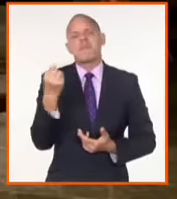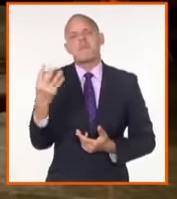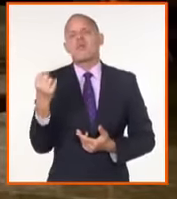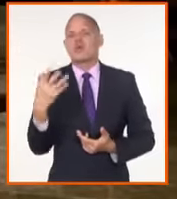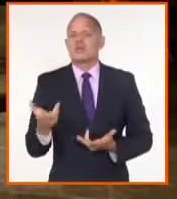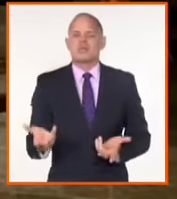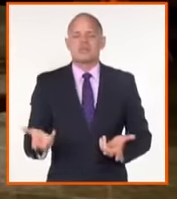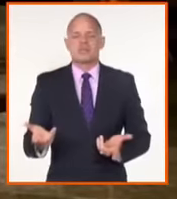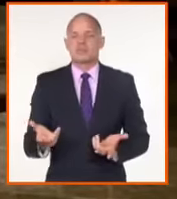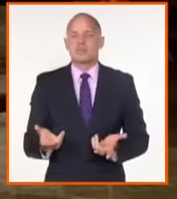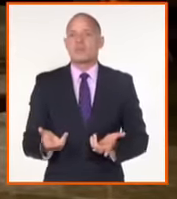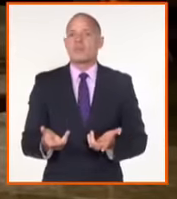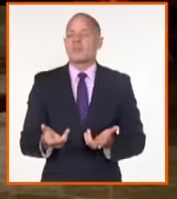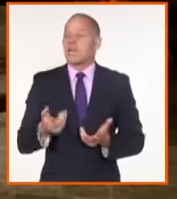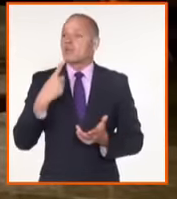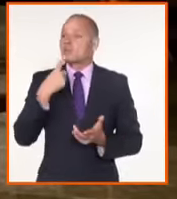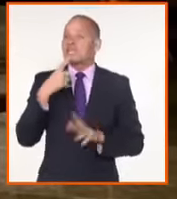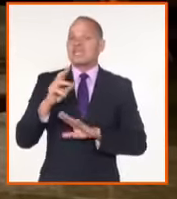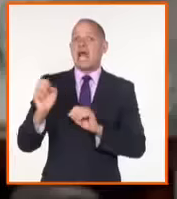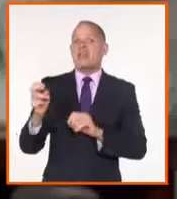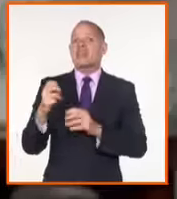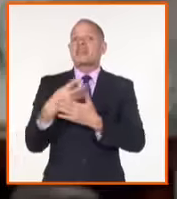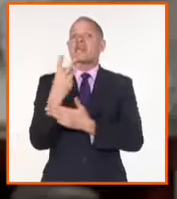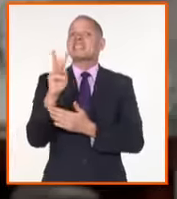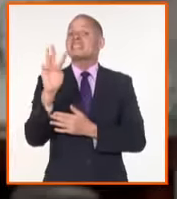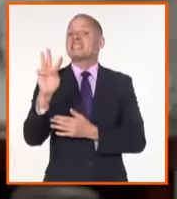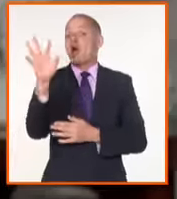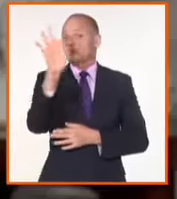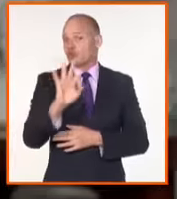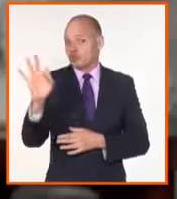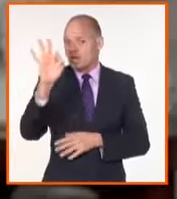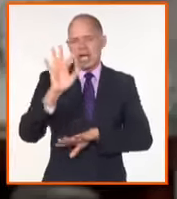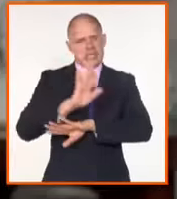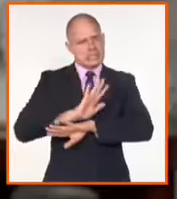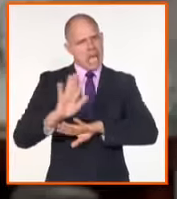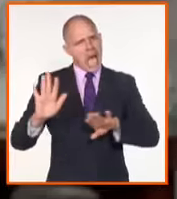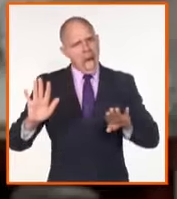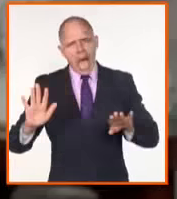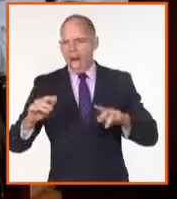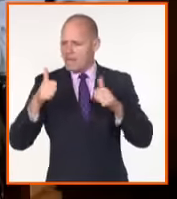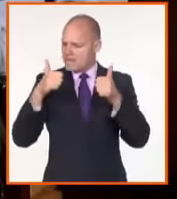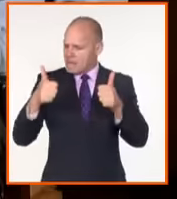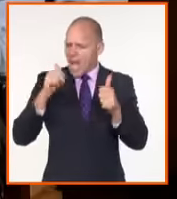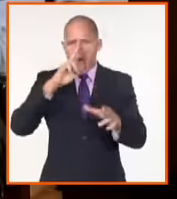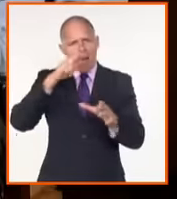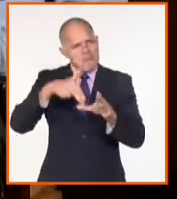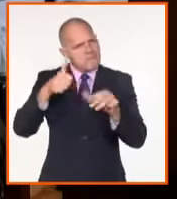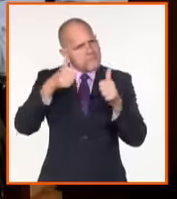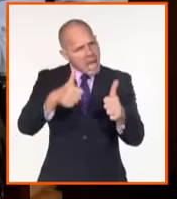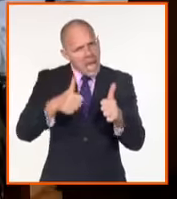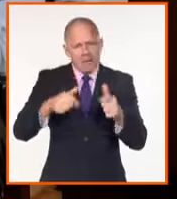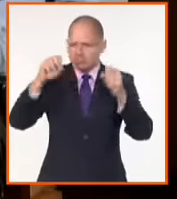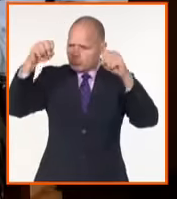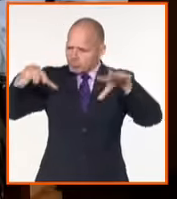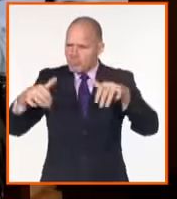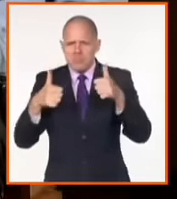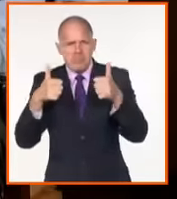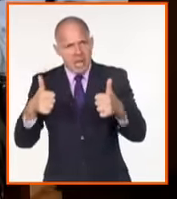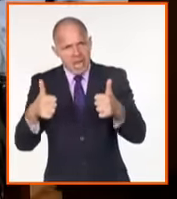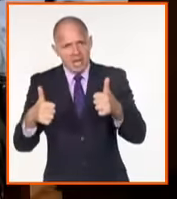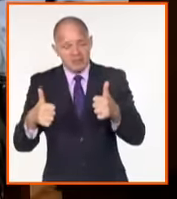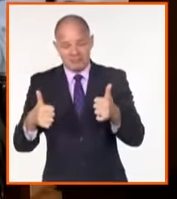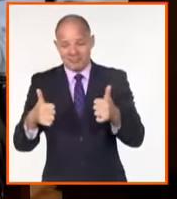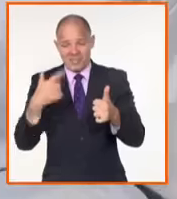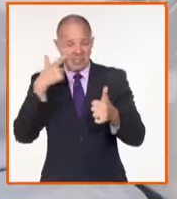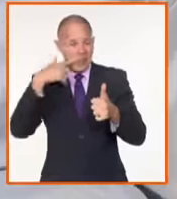eso, hablarte de algunos elementos de tu pregunta. Yo insisto, una cosa es el reunionismo como exceso y